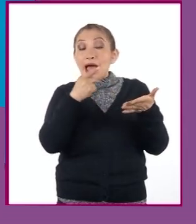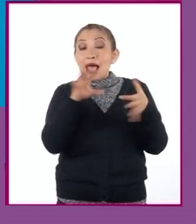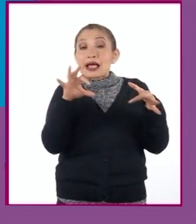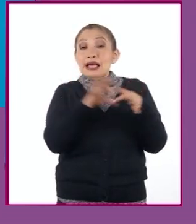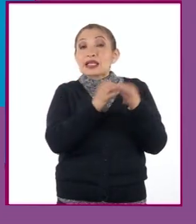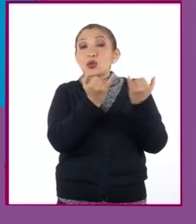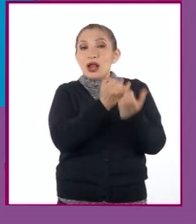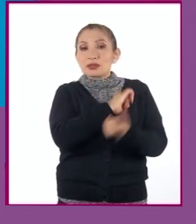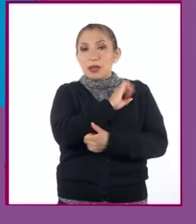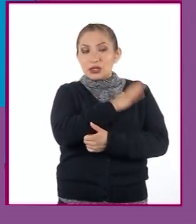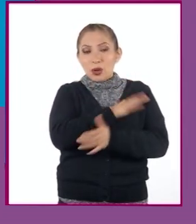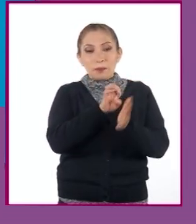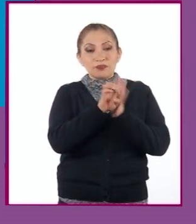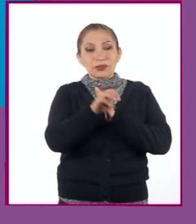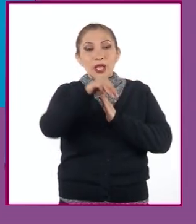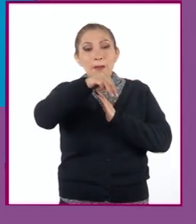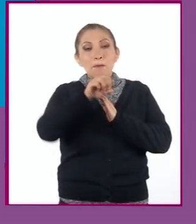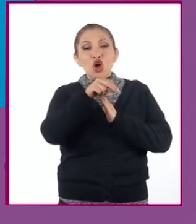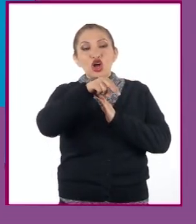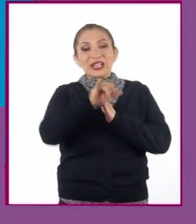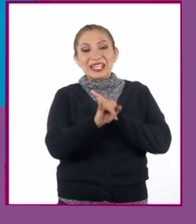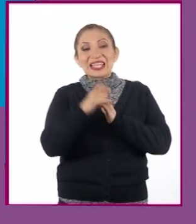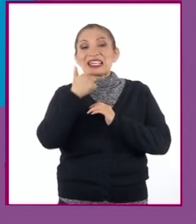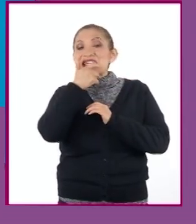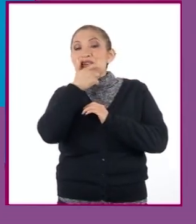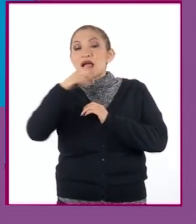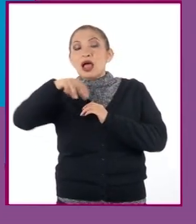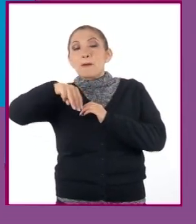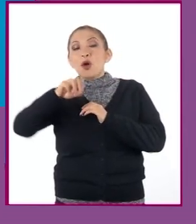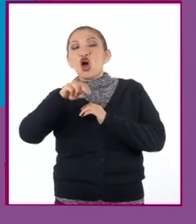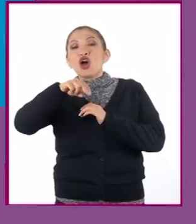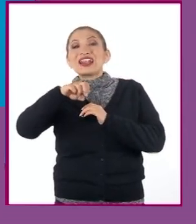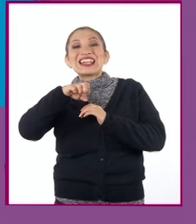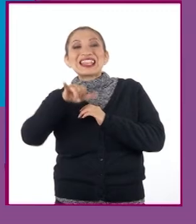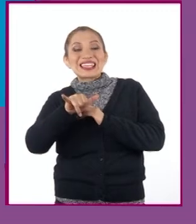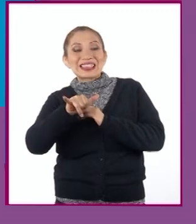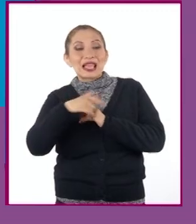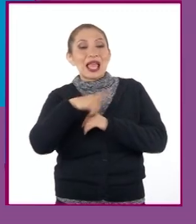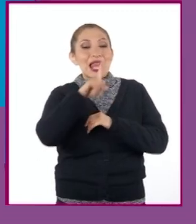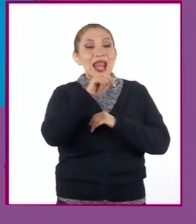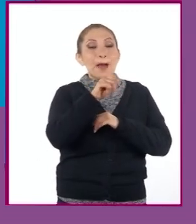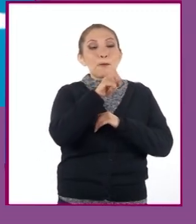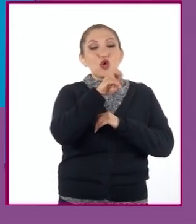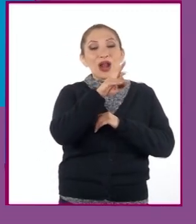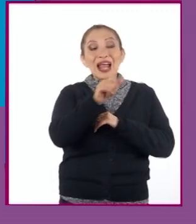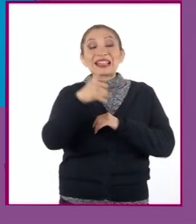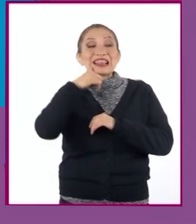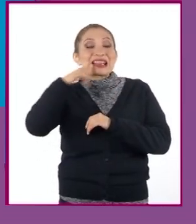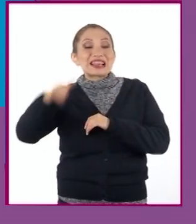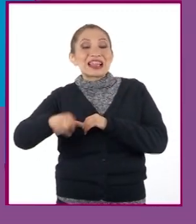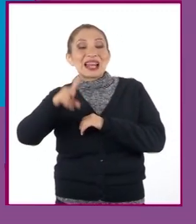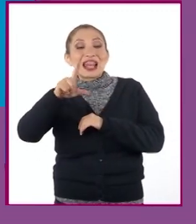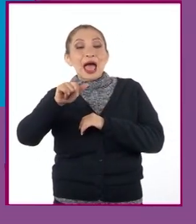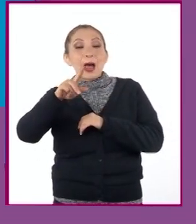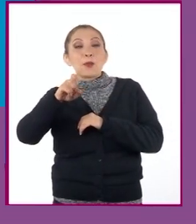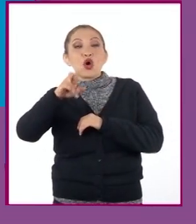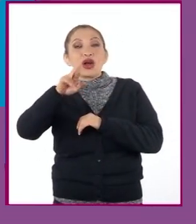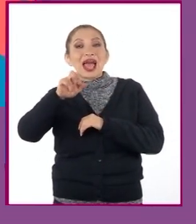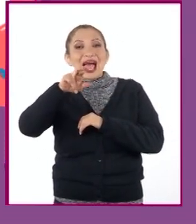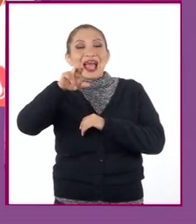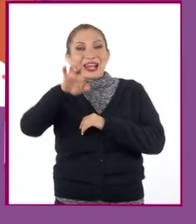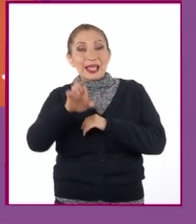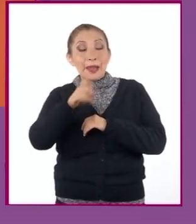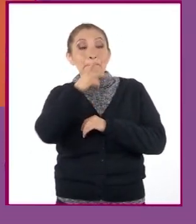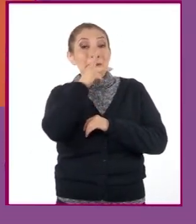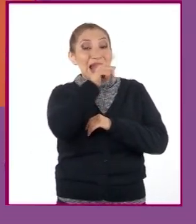español. Por ejemplo, money, del inglés money. Laburar, del italiano lavorare.